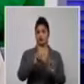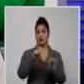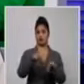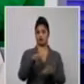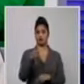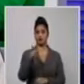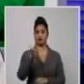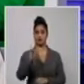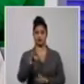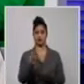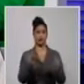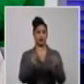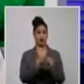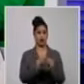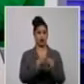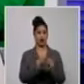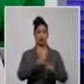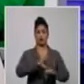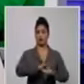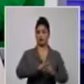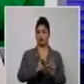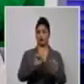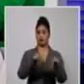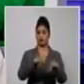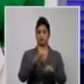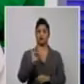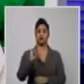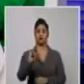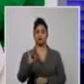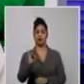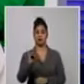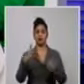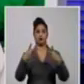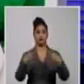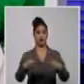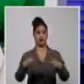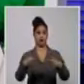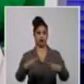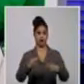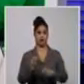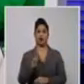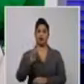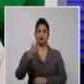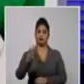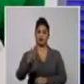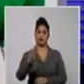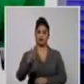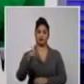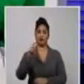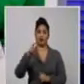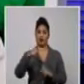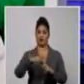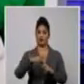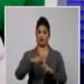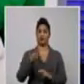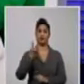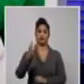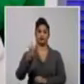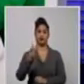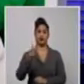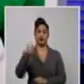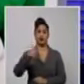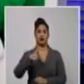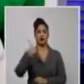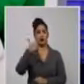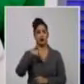que se confirman, pues 7 del municipio de Cárdenas y 3 de Calimete, al igual que 3 de Jagüey Grande, 2